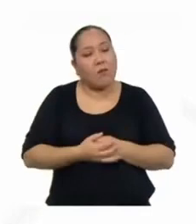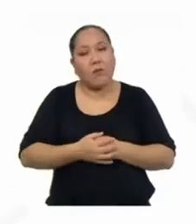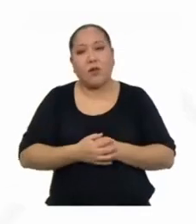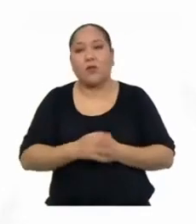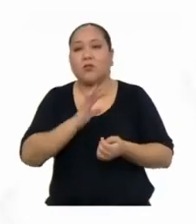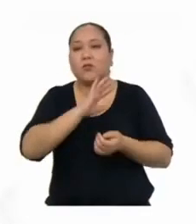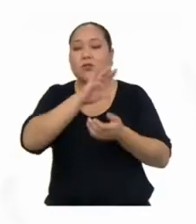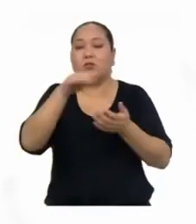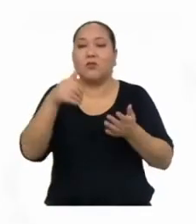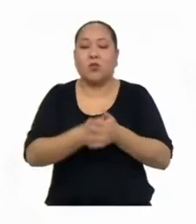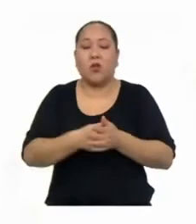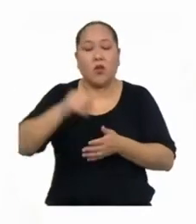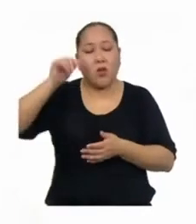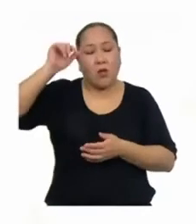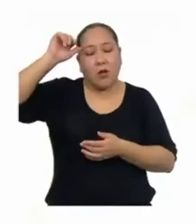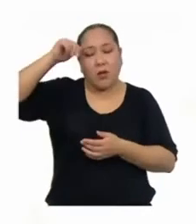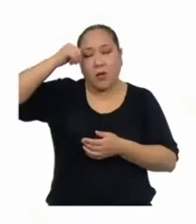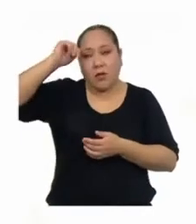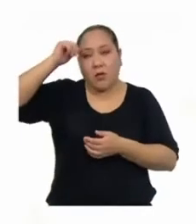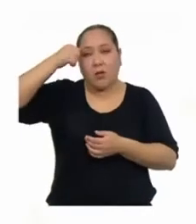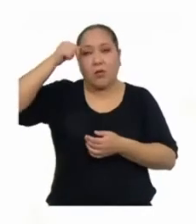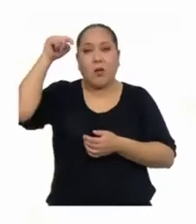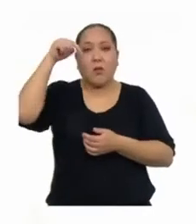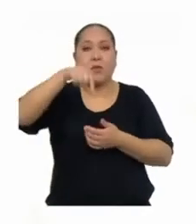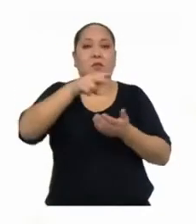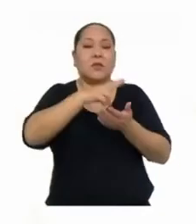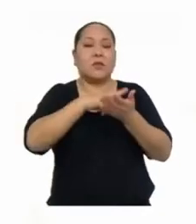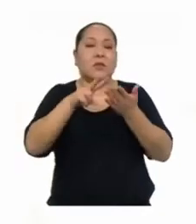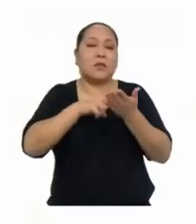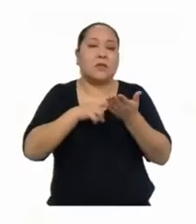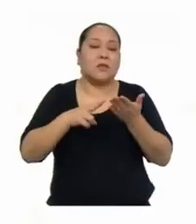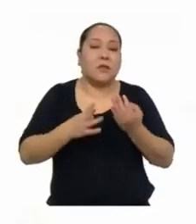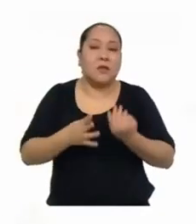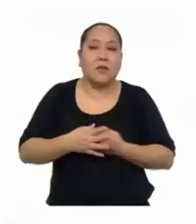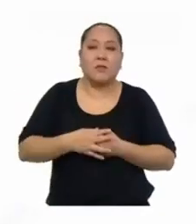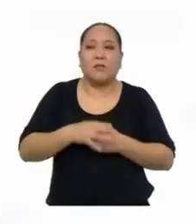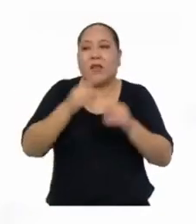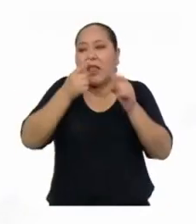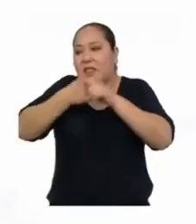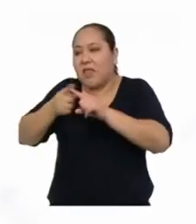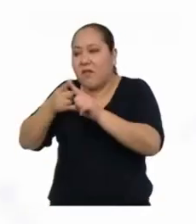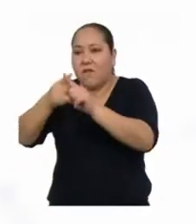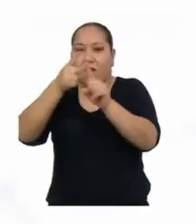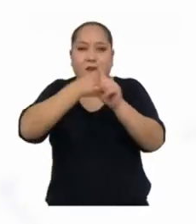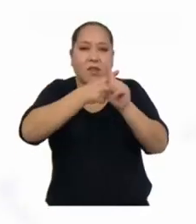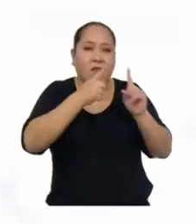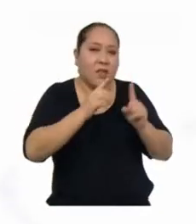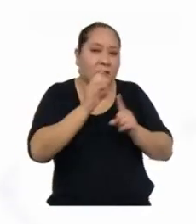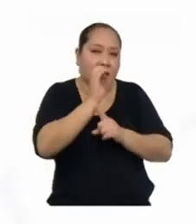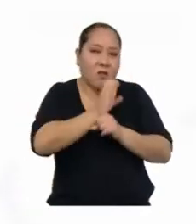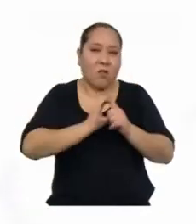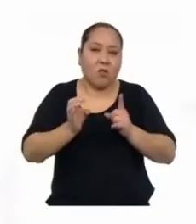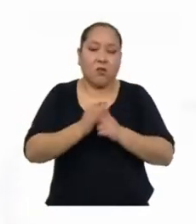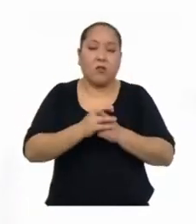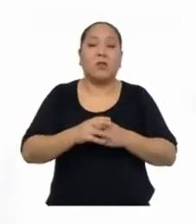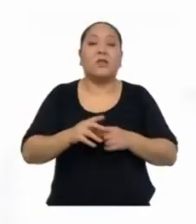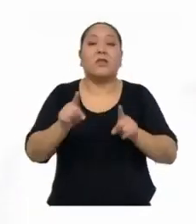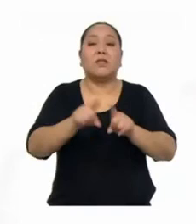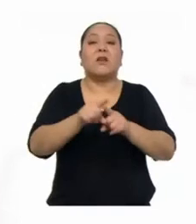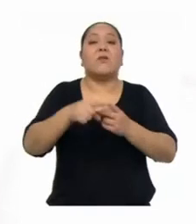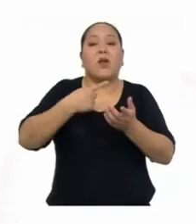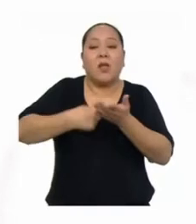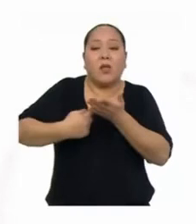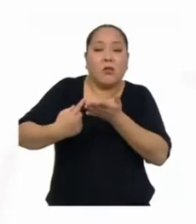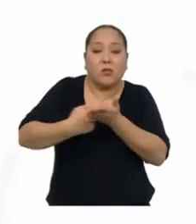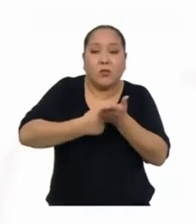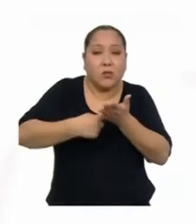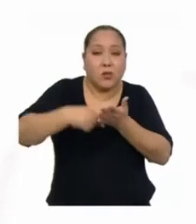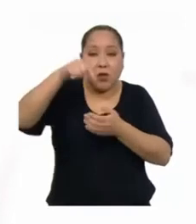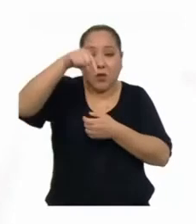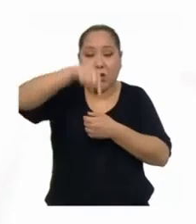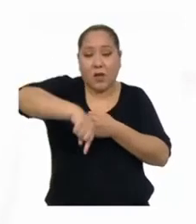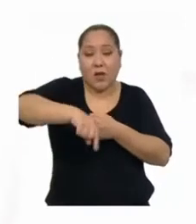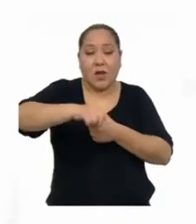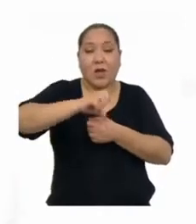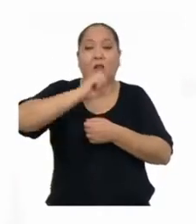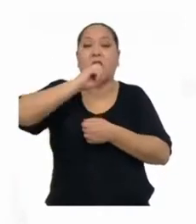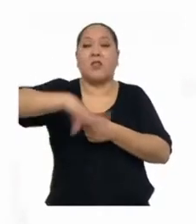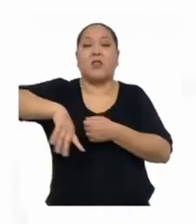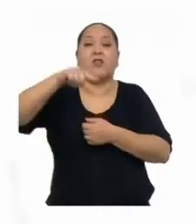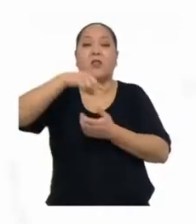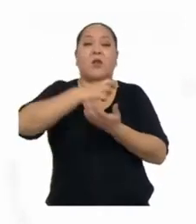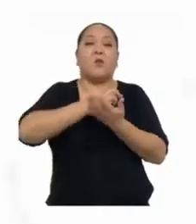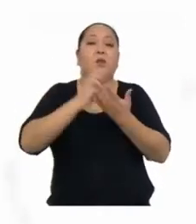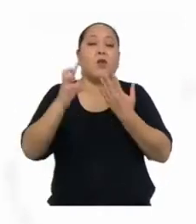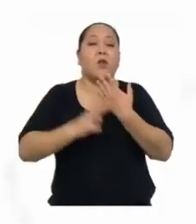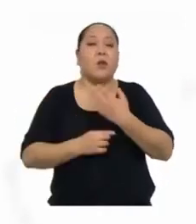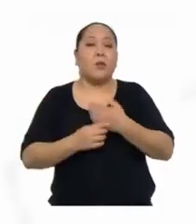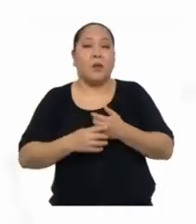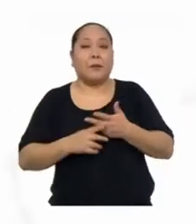que recordemos sobre la lectura de diversidad y lo discutido en el programa. Paso